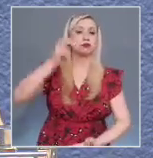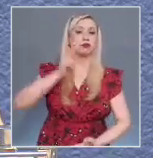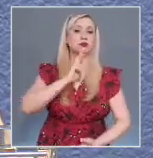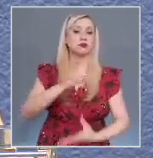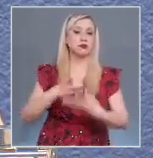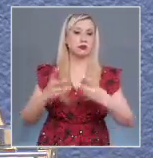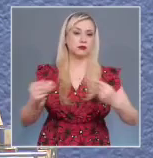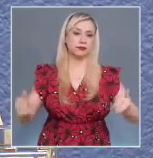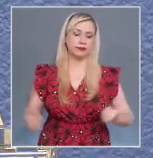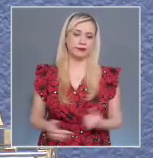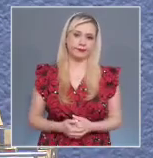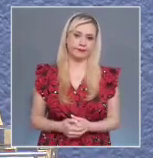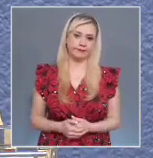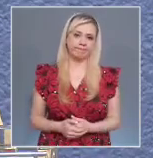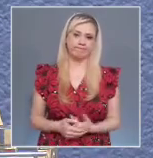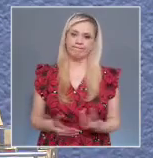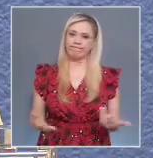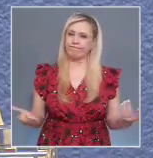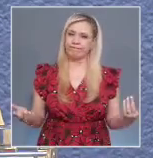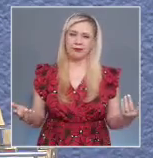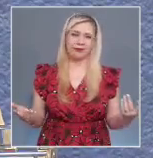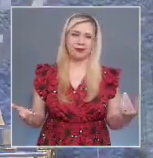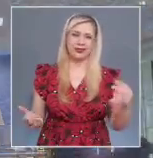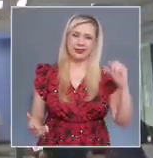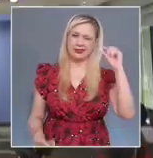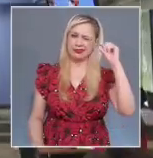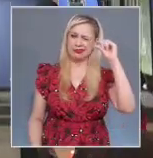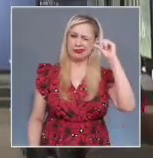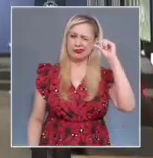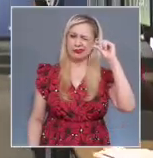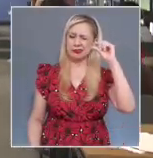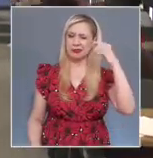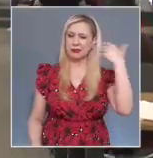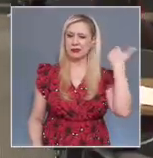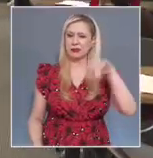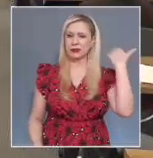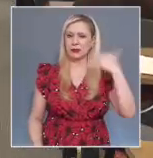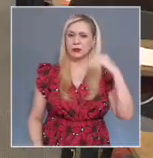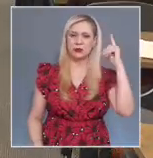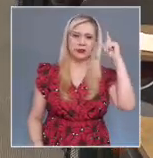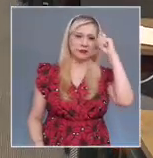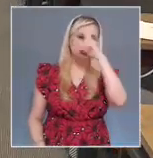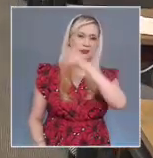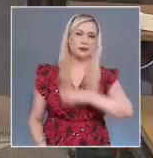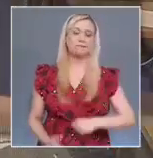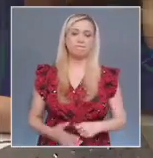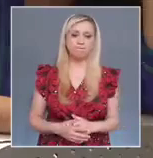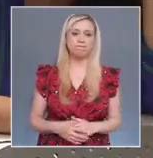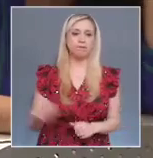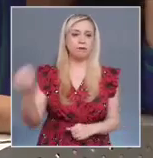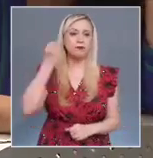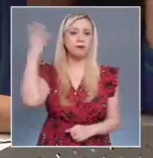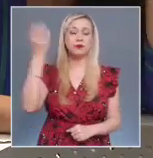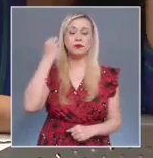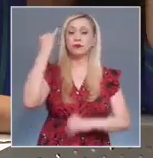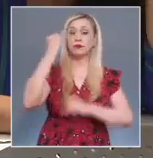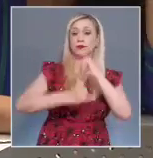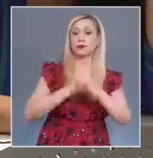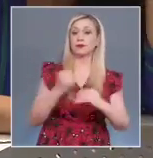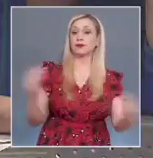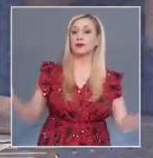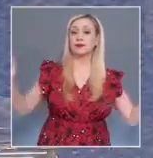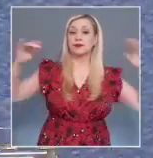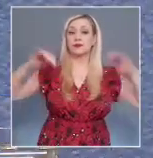Una cifra realmente dura. En el marco de una conferencia internacional, la comisionada